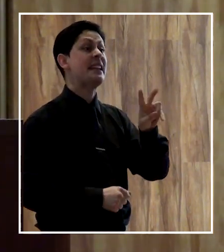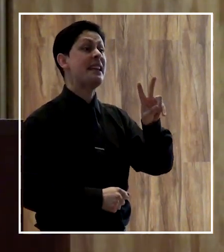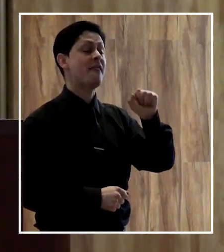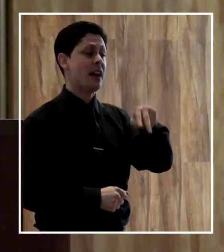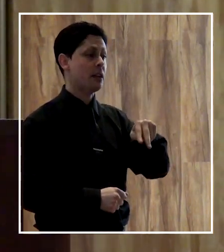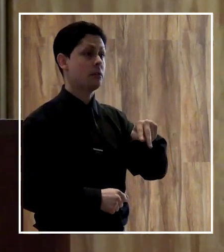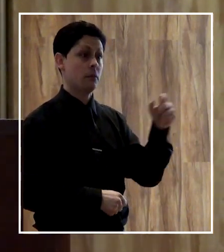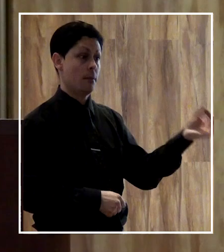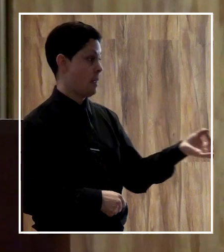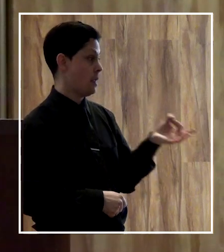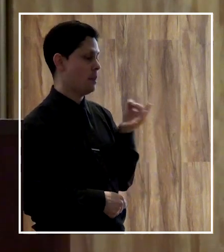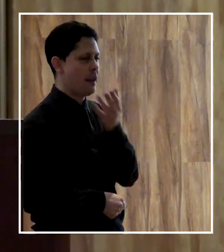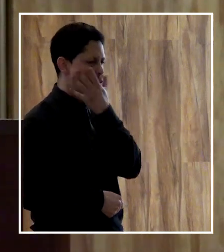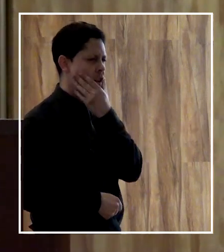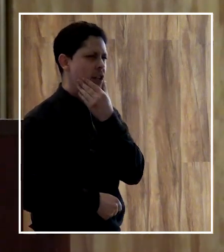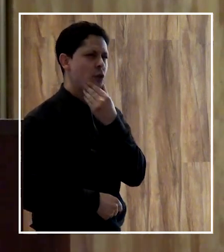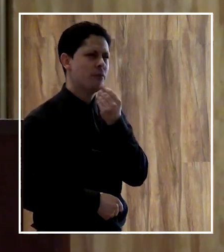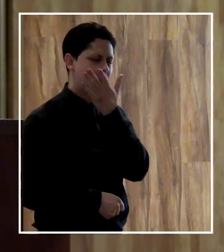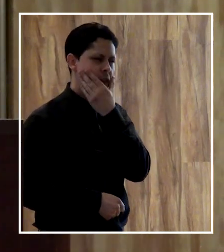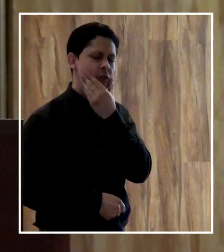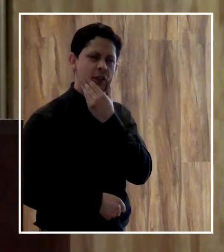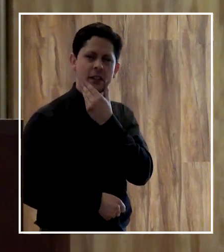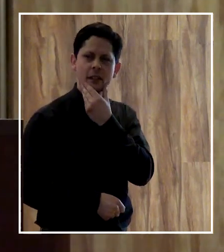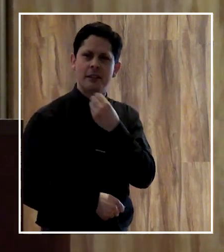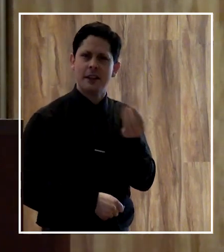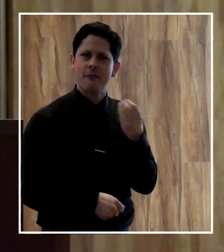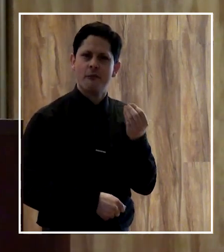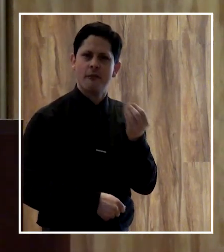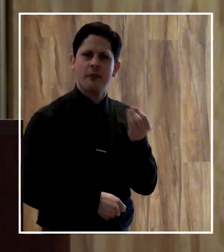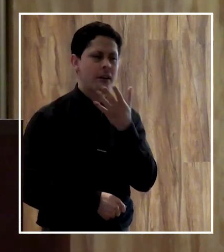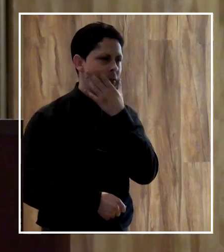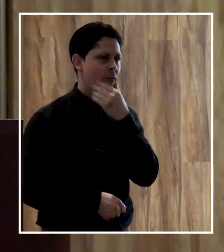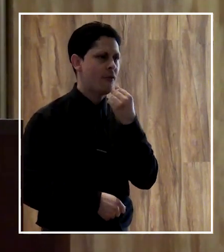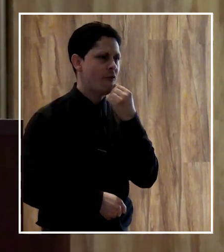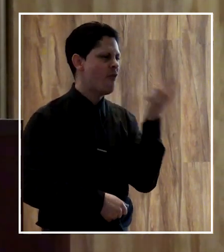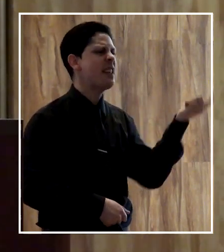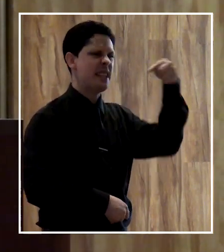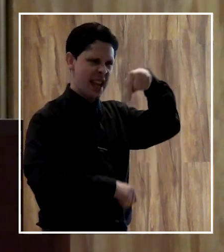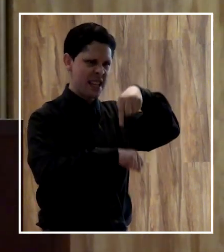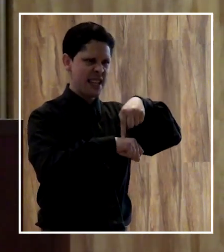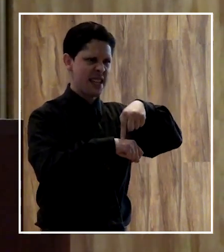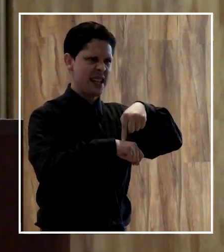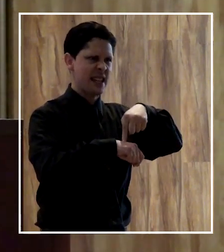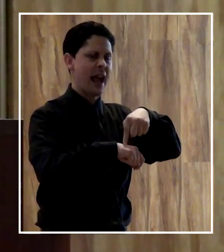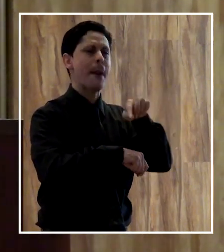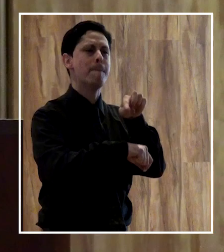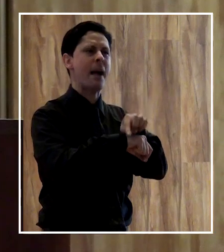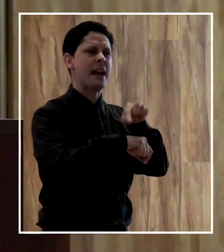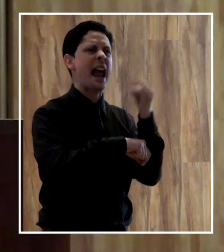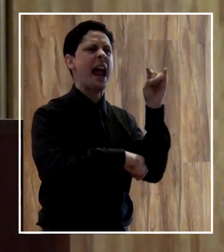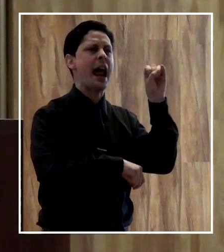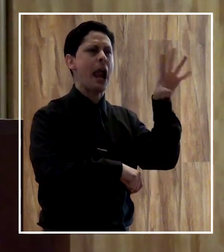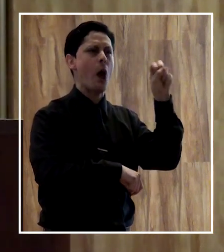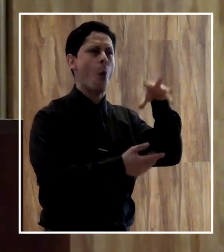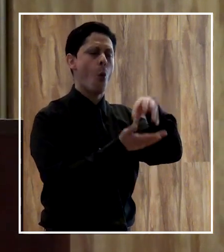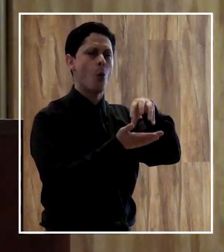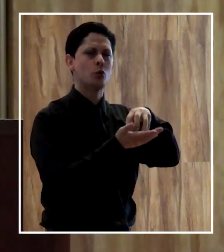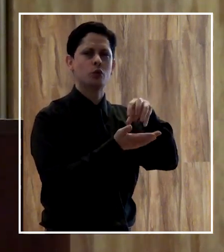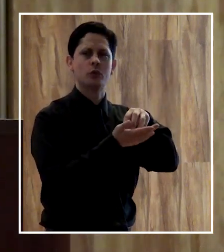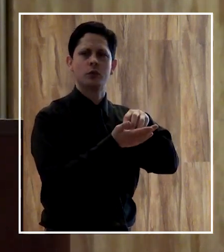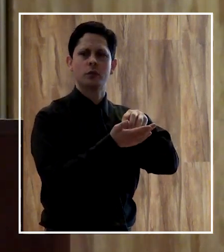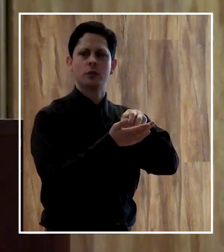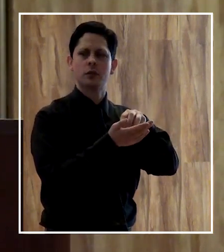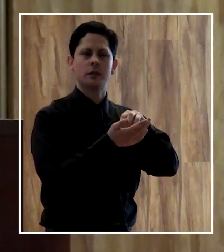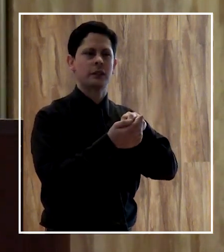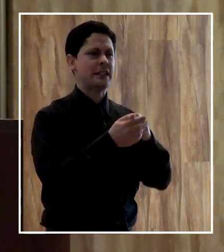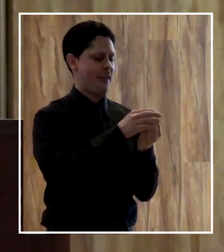Iván me estaba diciendo que qué bonito venir al pedagógico, sobre todo en primavera, ¿no? Le